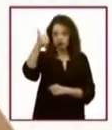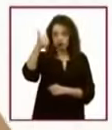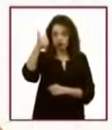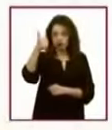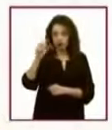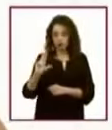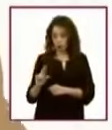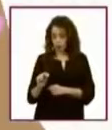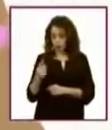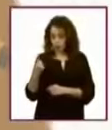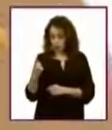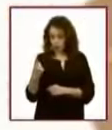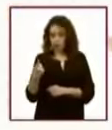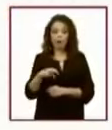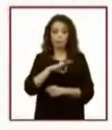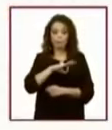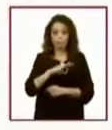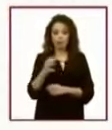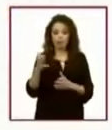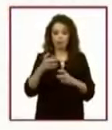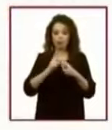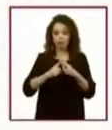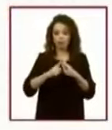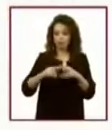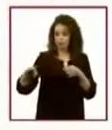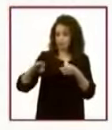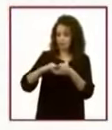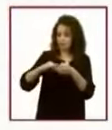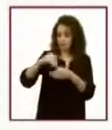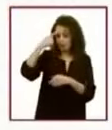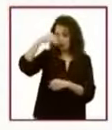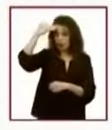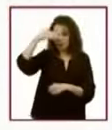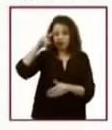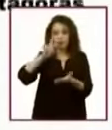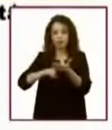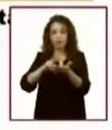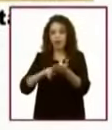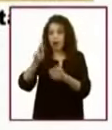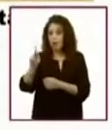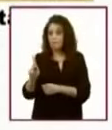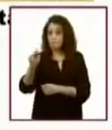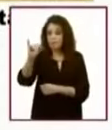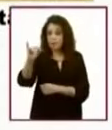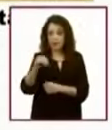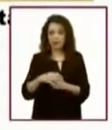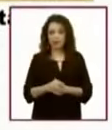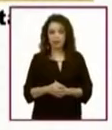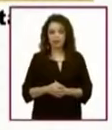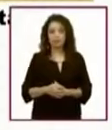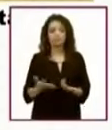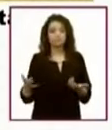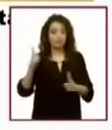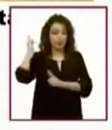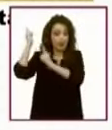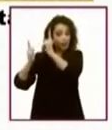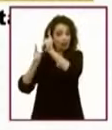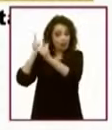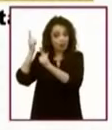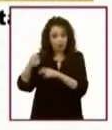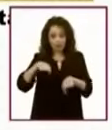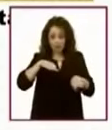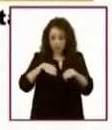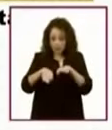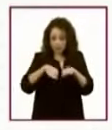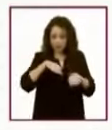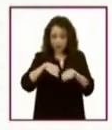era una buena aproximación para el valor de pi. Los matemáticos griegos dedicaron mucho tiempo para encontrar